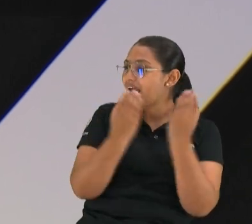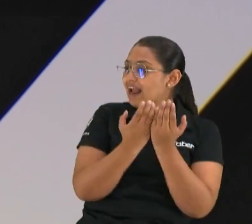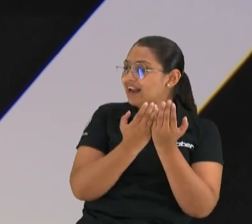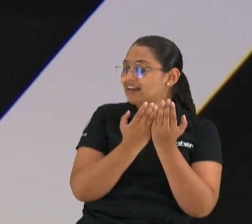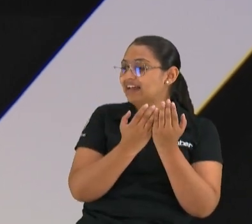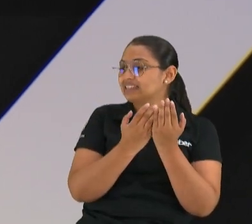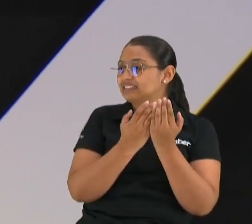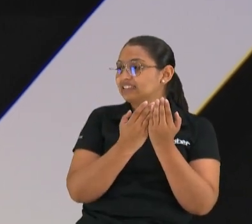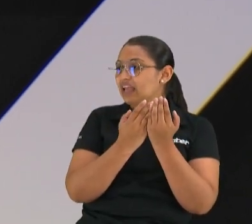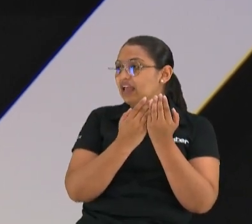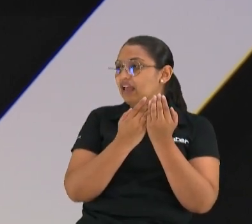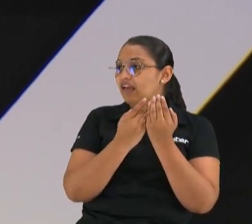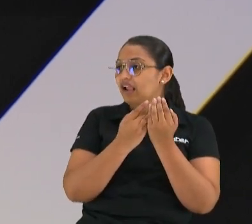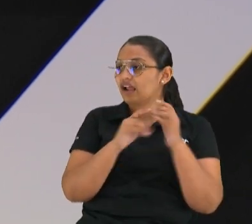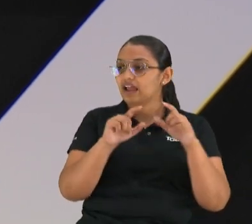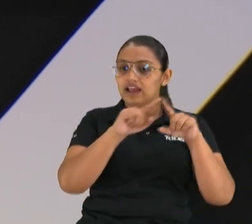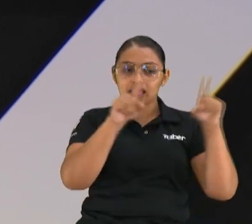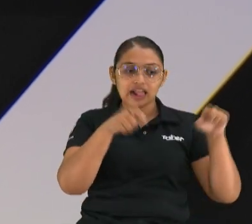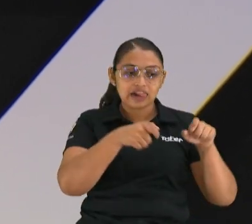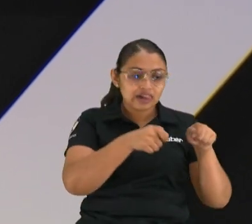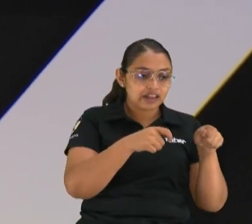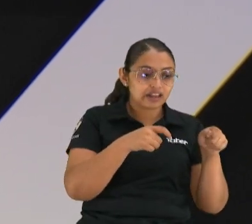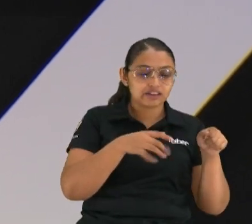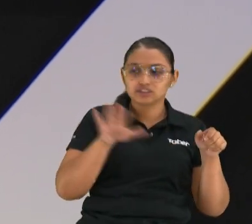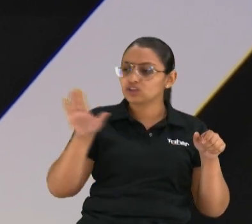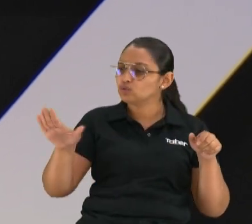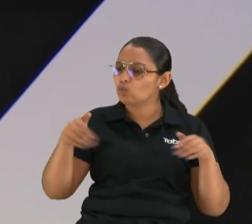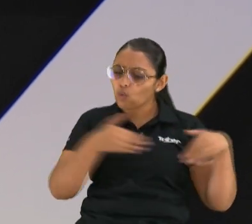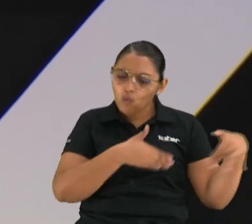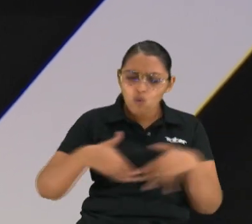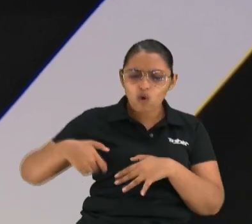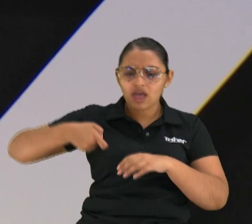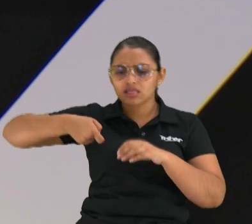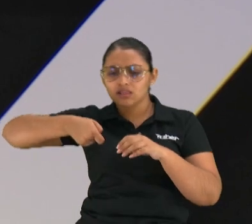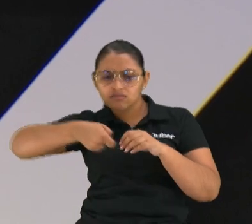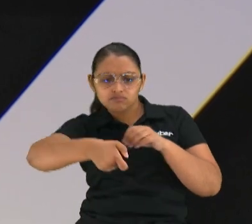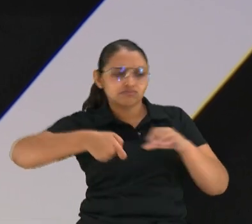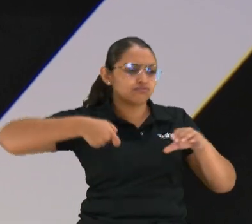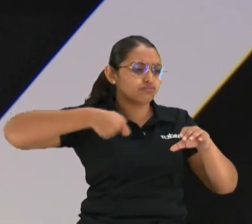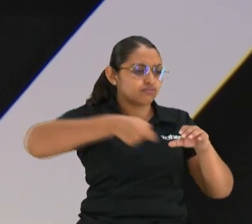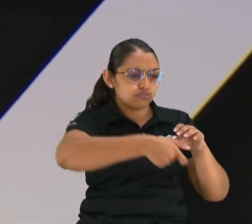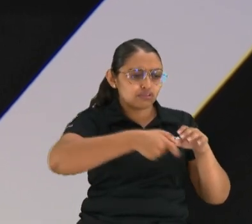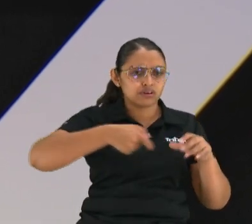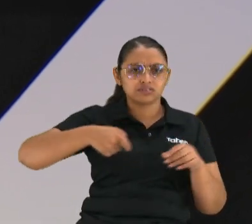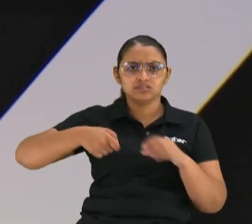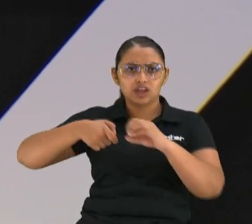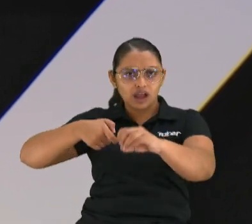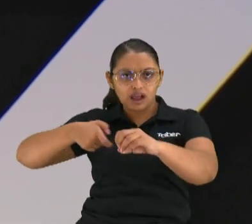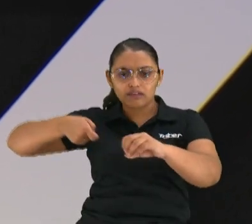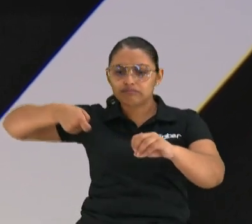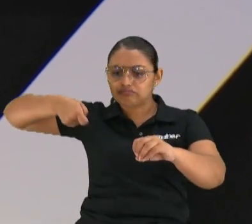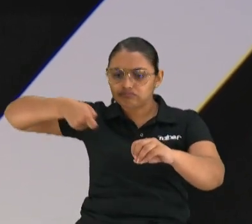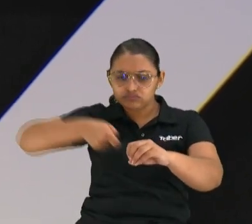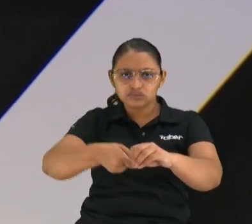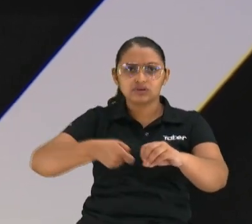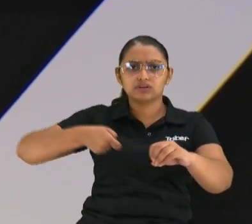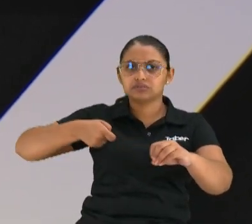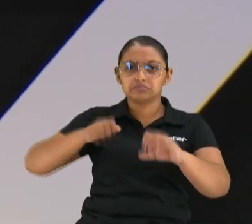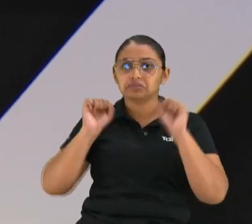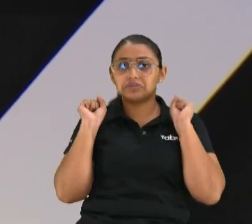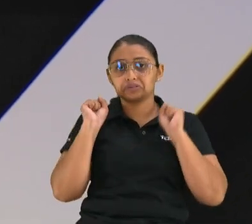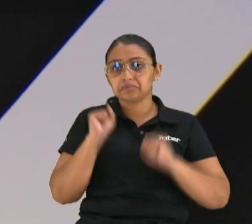alguien dice amén él todavía no entiende él está en la clase jugando vía kicono poblados